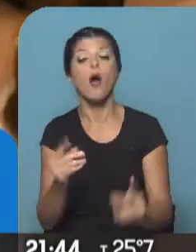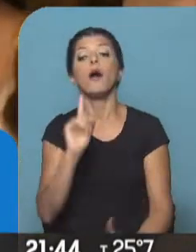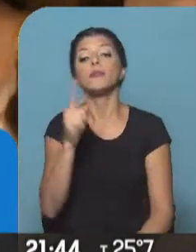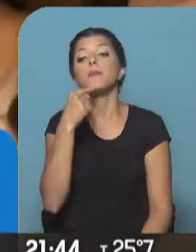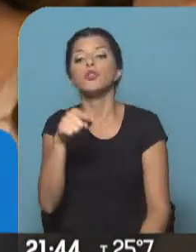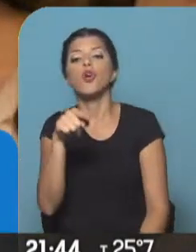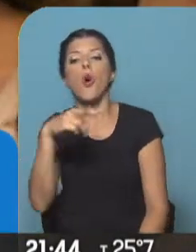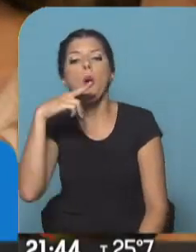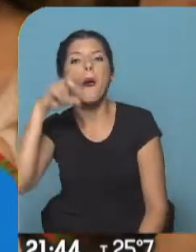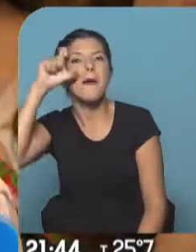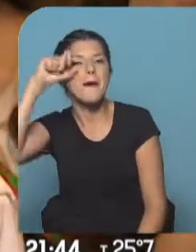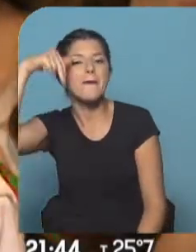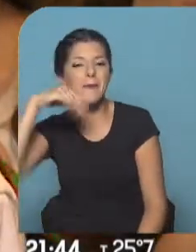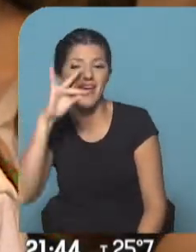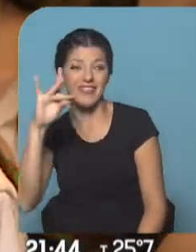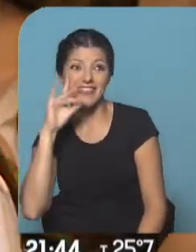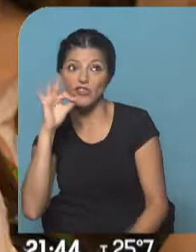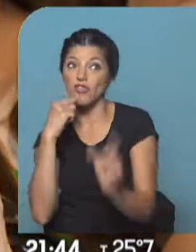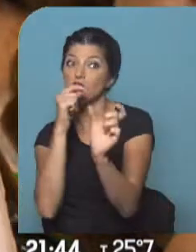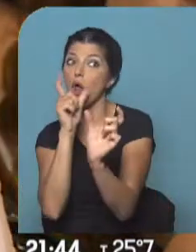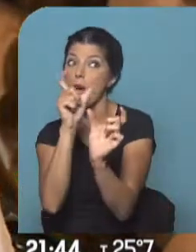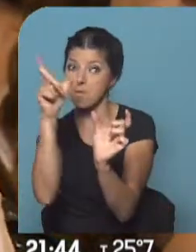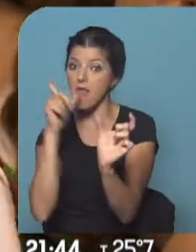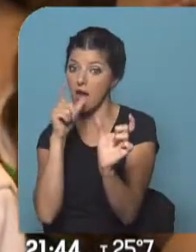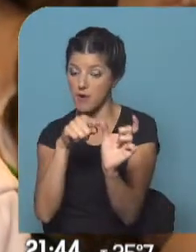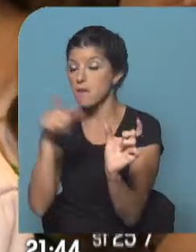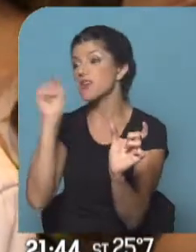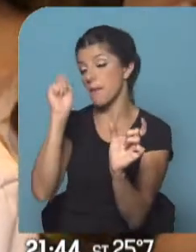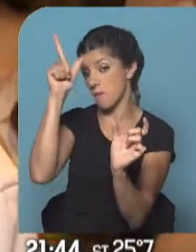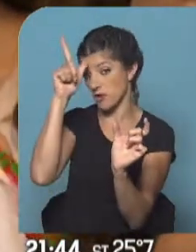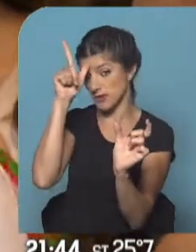palabra que utilizaron, la policía, así que no hiciera la denuncia porque,